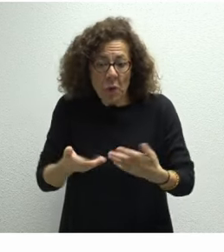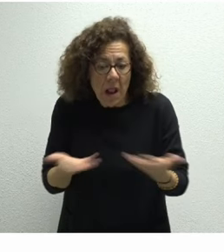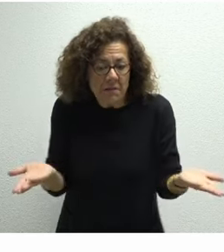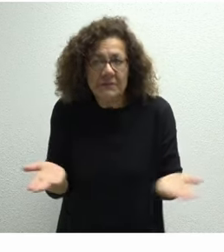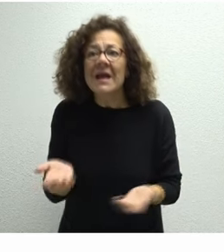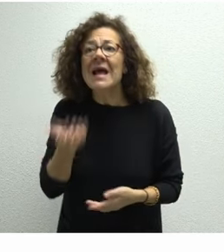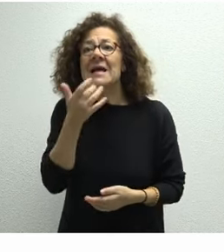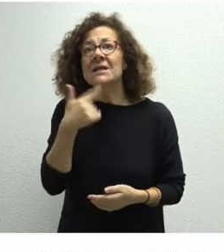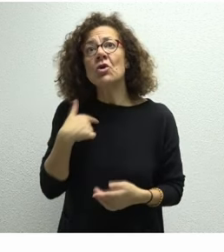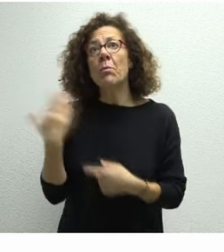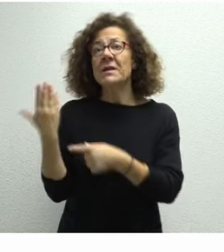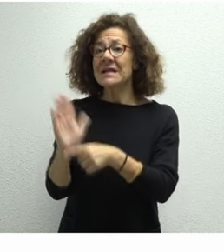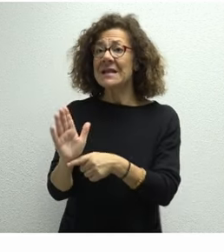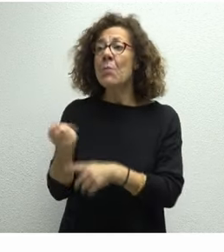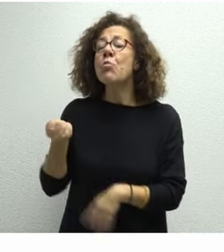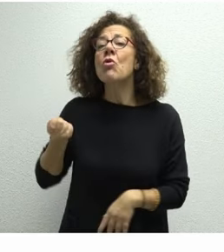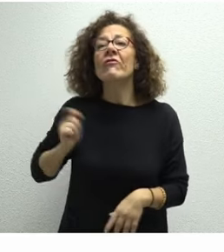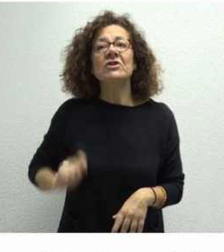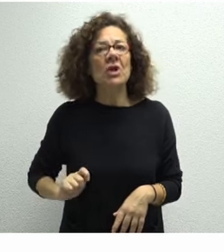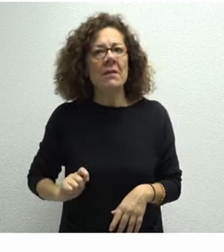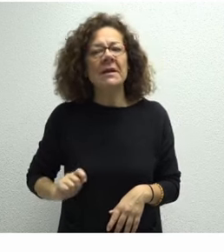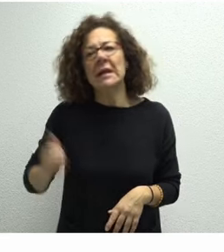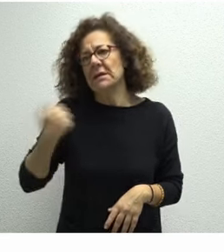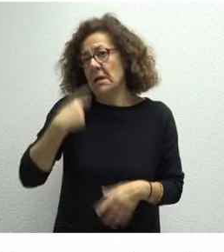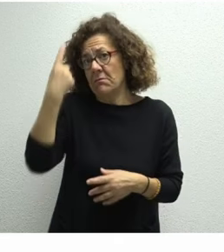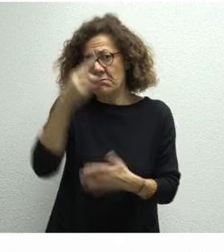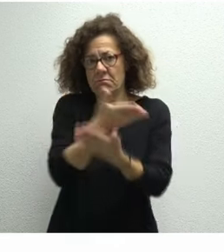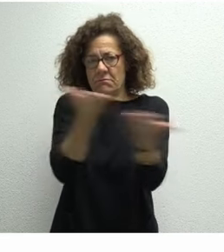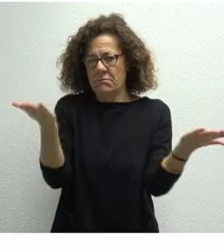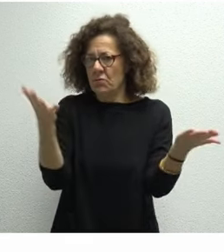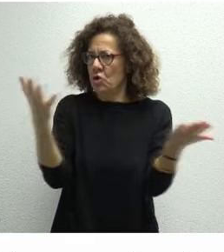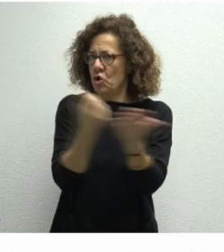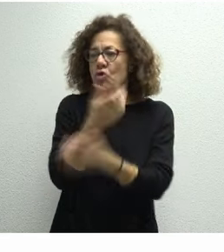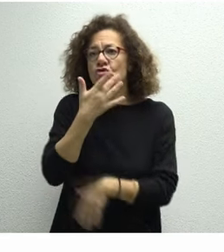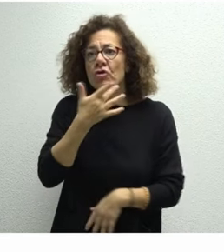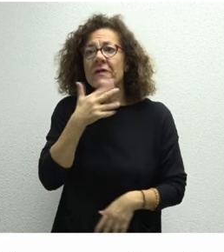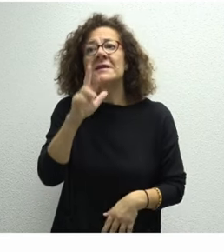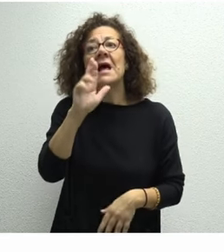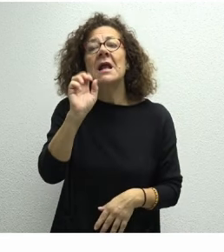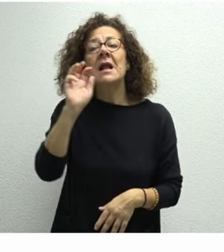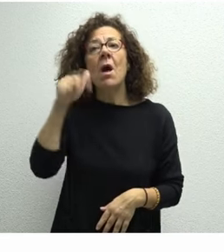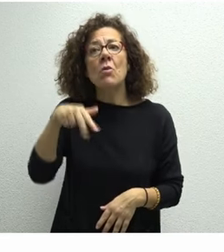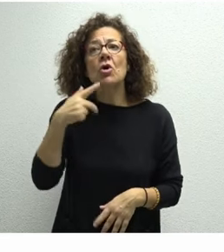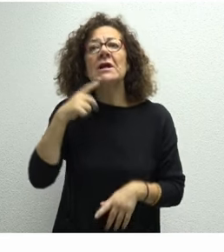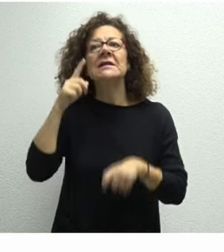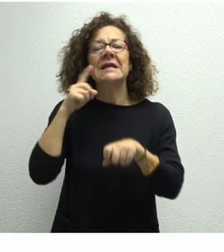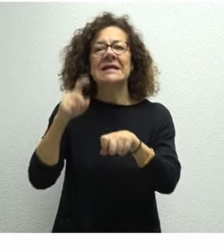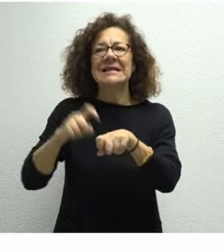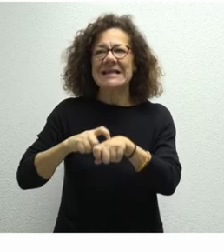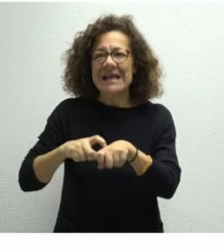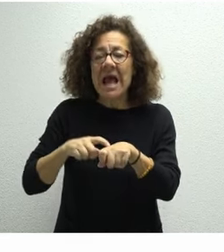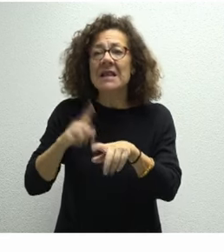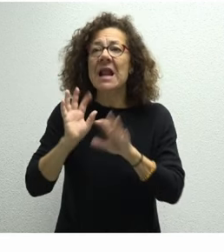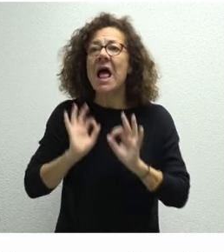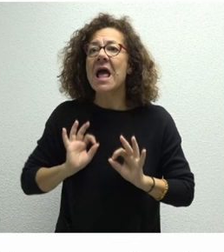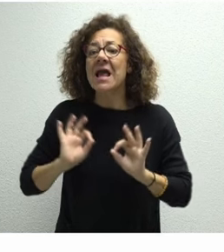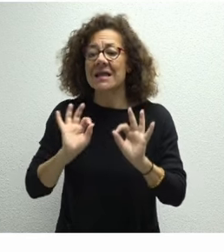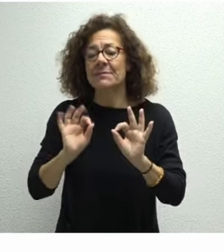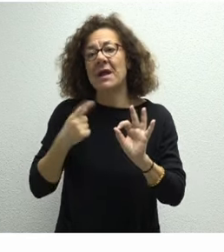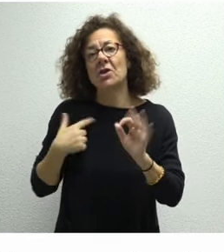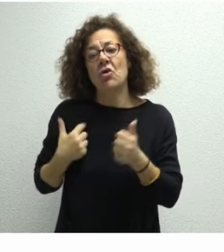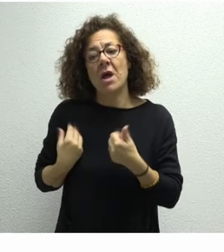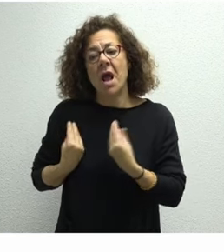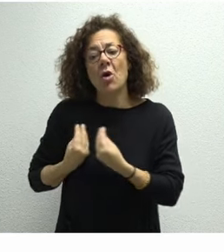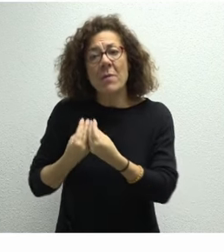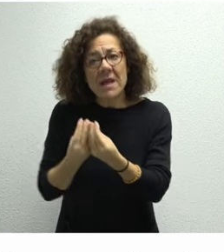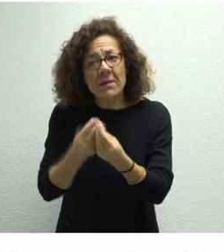Si tuviera que presentarle profesionalmente pues ya le conocéis todo el mundo aquí Ramón es psiquiatra experto en acompañamiento a personas